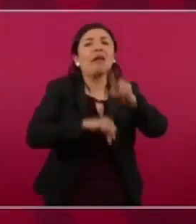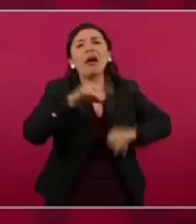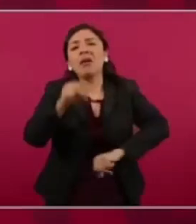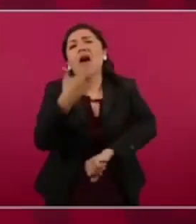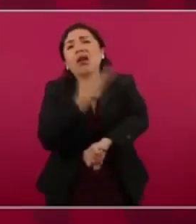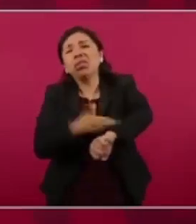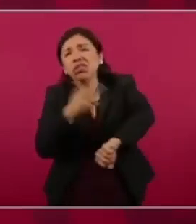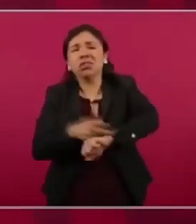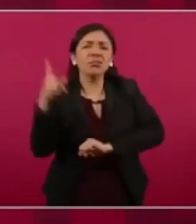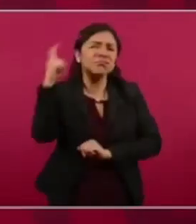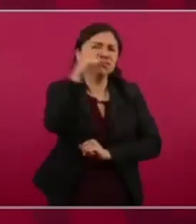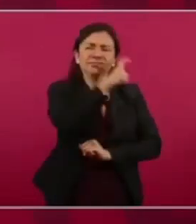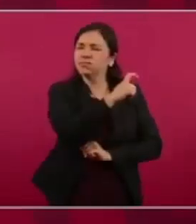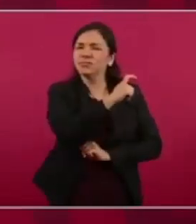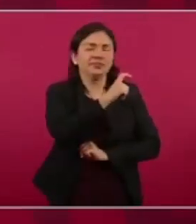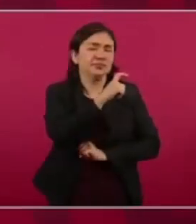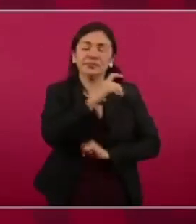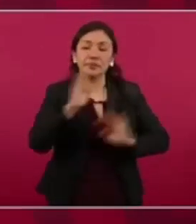porque